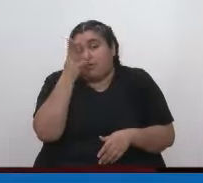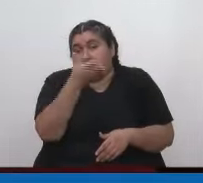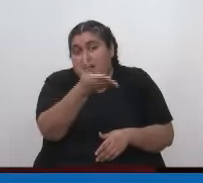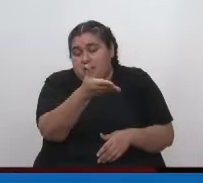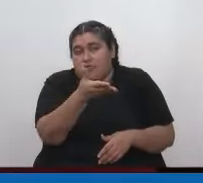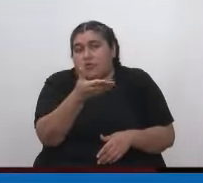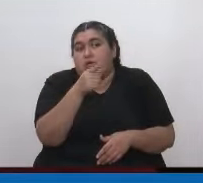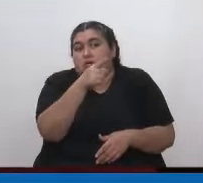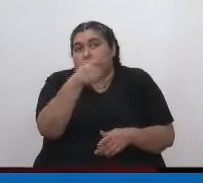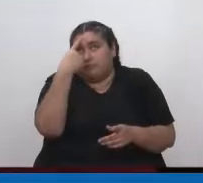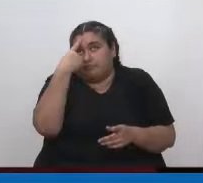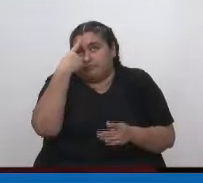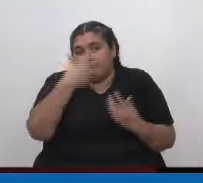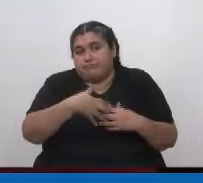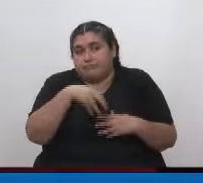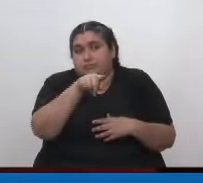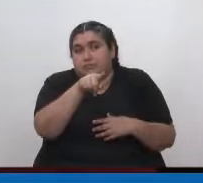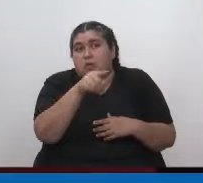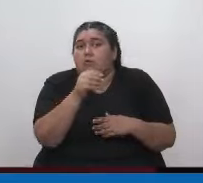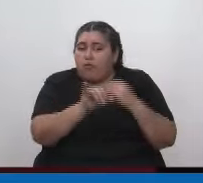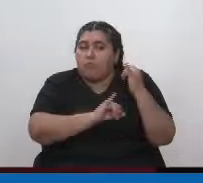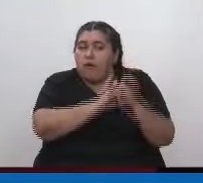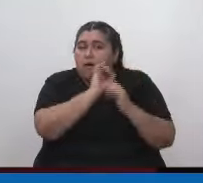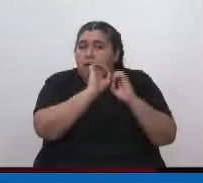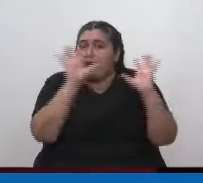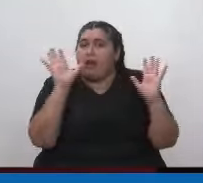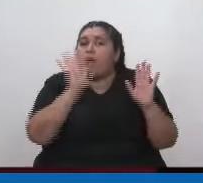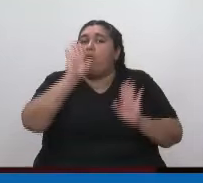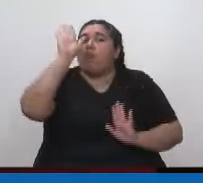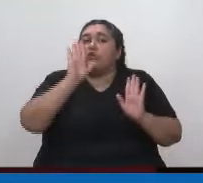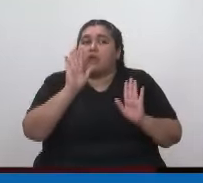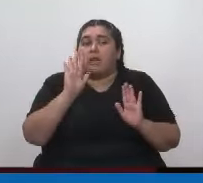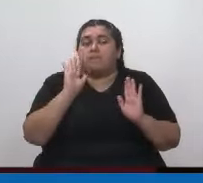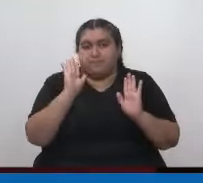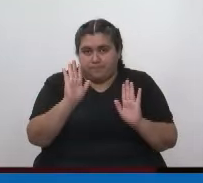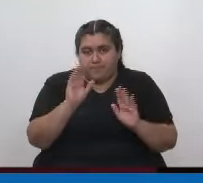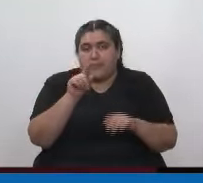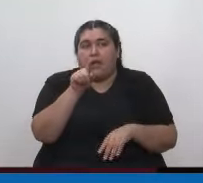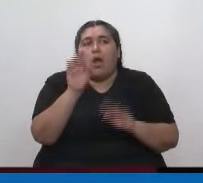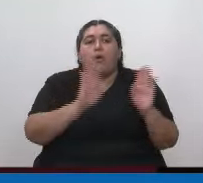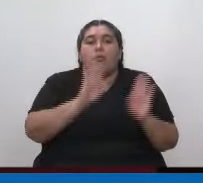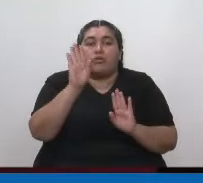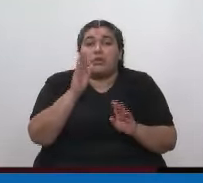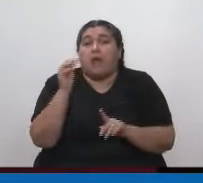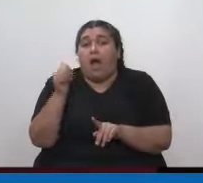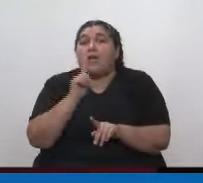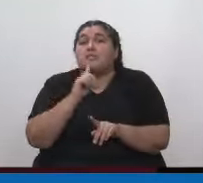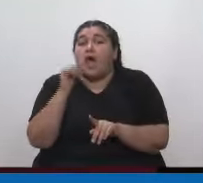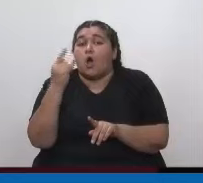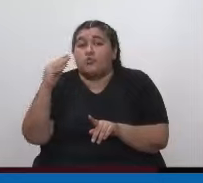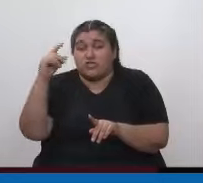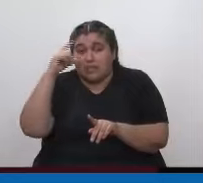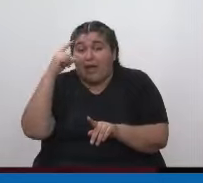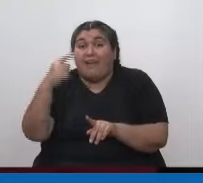sus interpretaciones. Entonces vamos a aclarar el sentido del voto. Los que votan por la votación de Data 8 quieren el